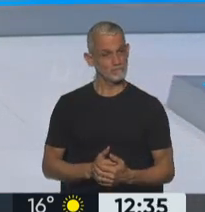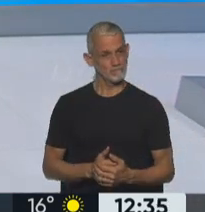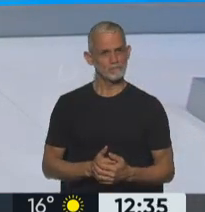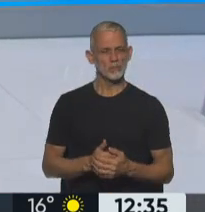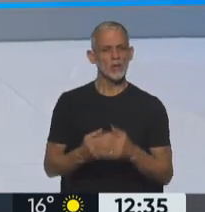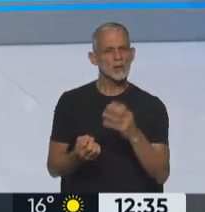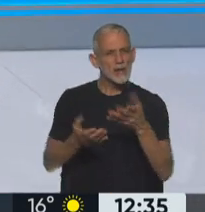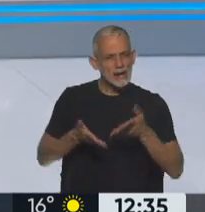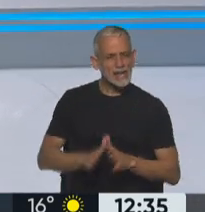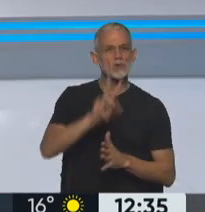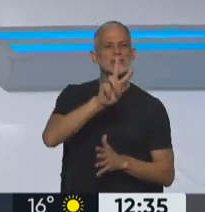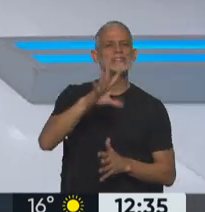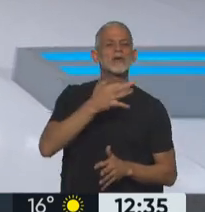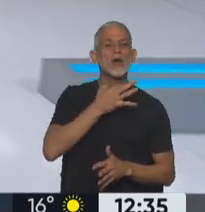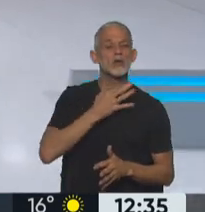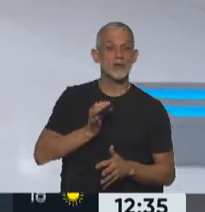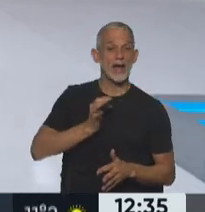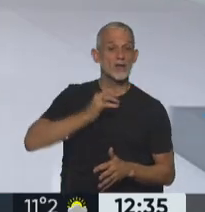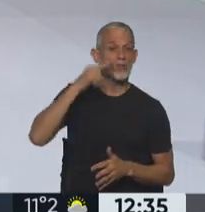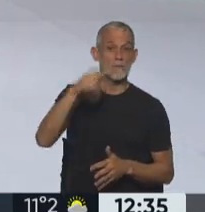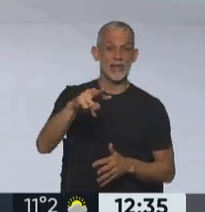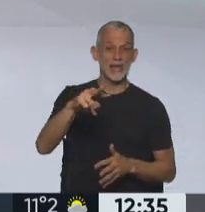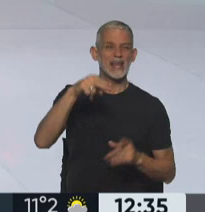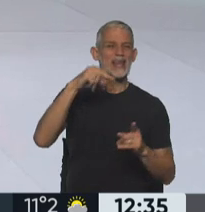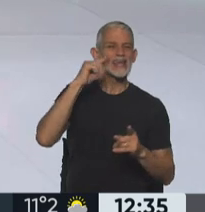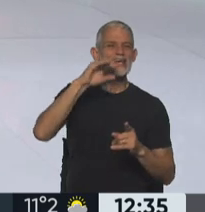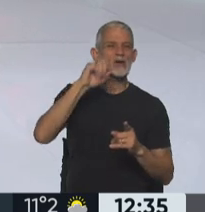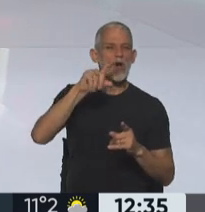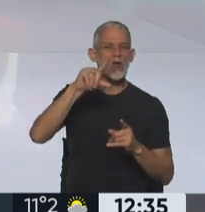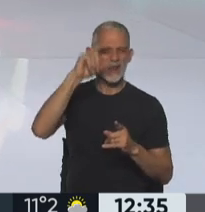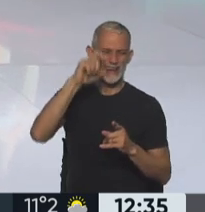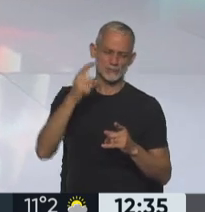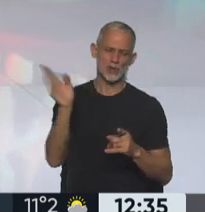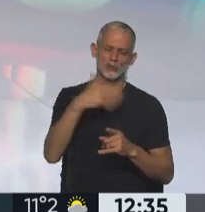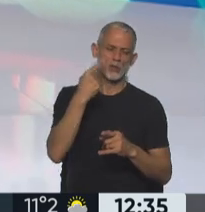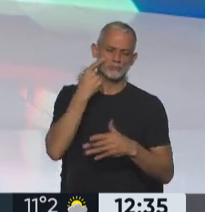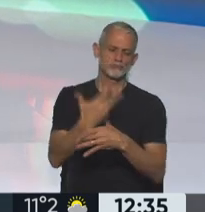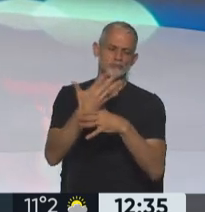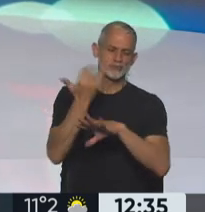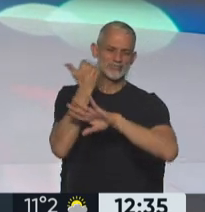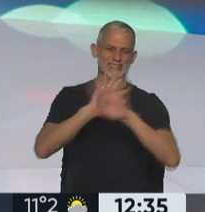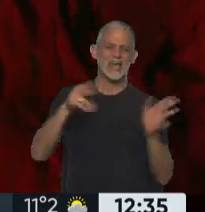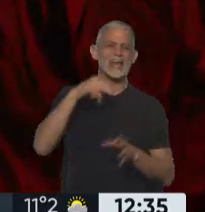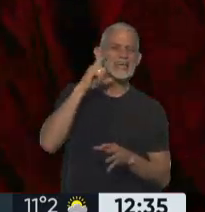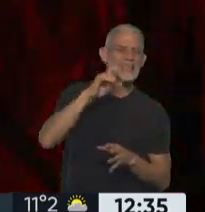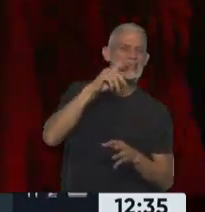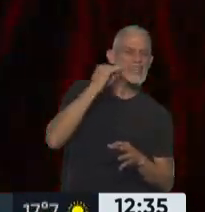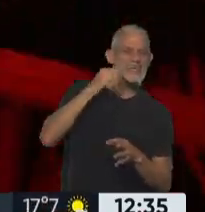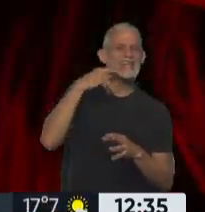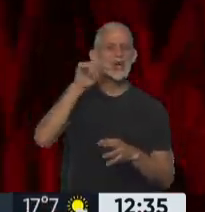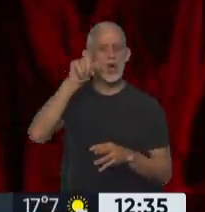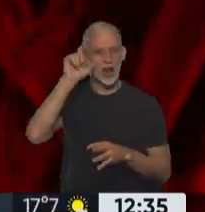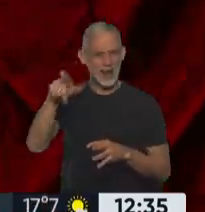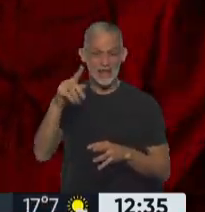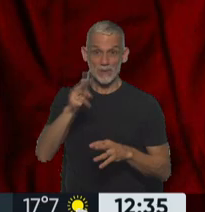Nació un 25 de agosto del año 2000 como Nicole Denise Kukoc, y todos la conocemos y la queremos como Nicki Nicole, quien